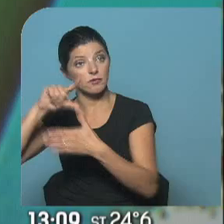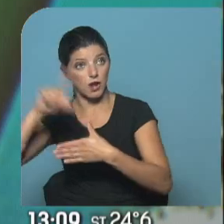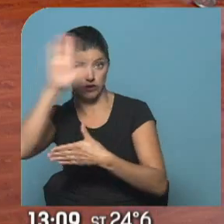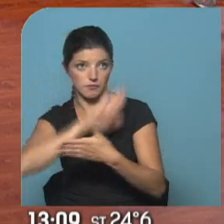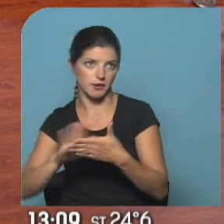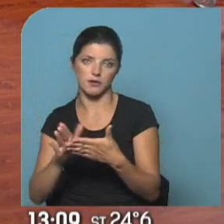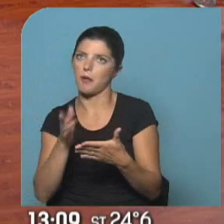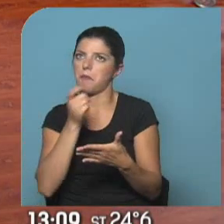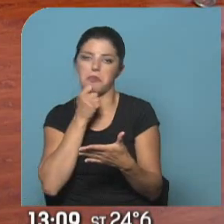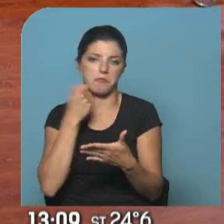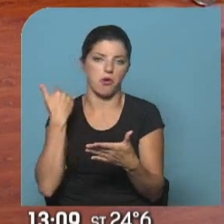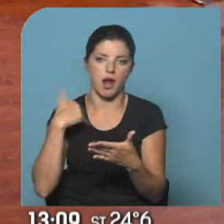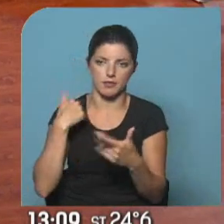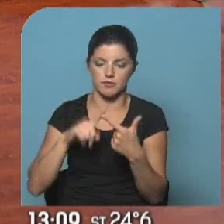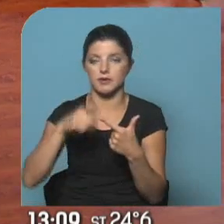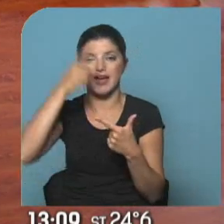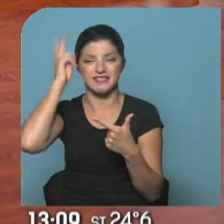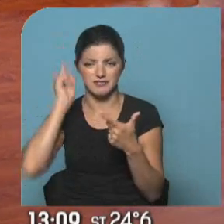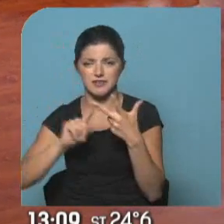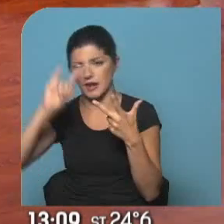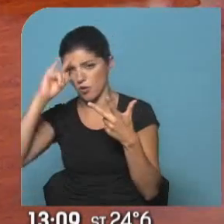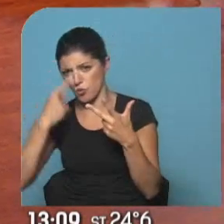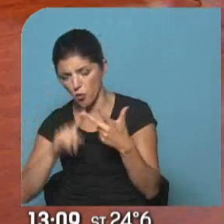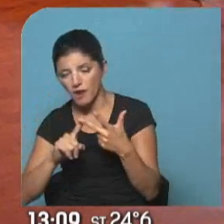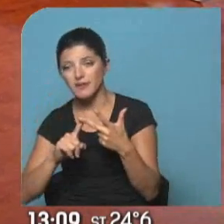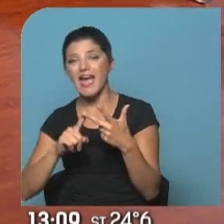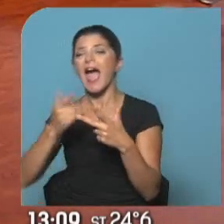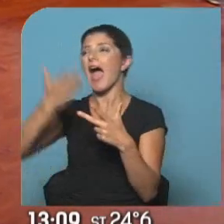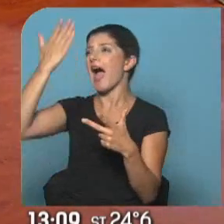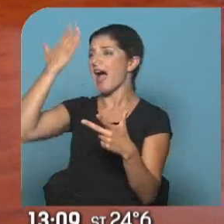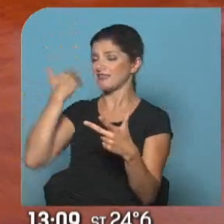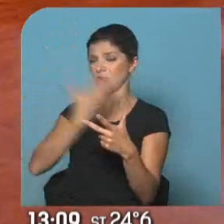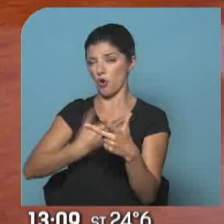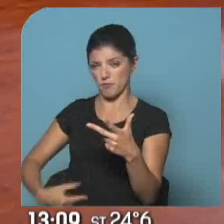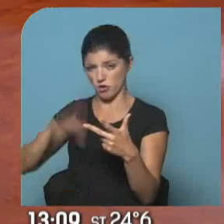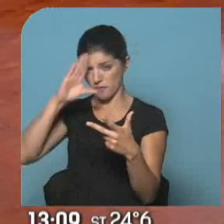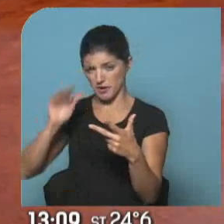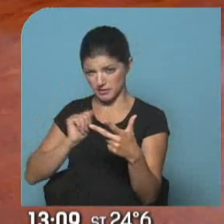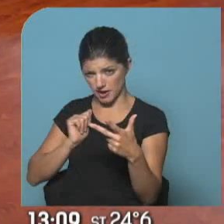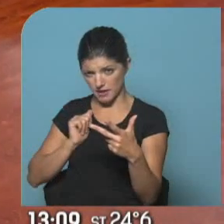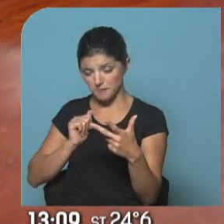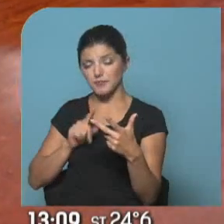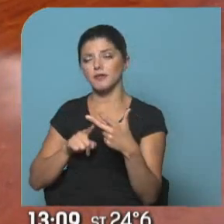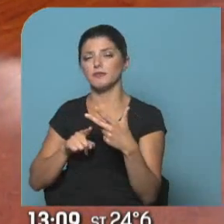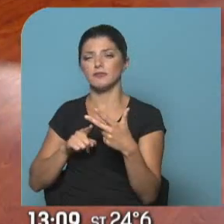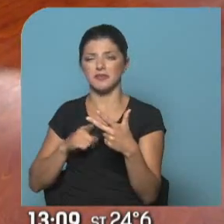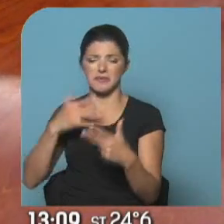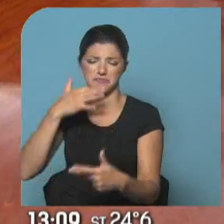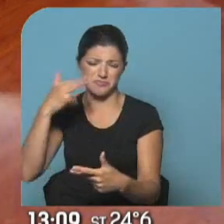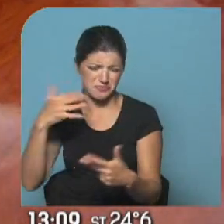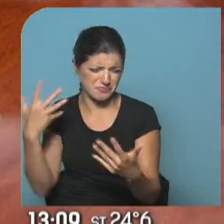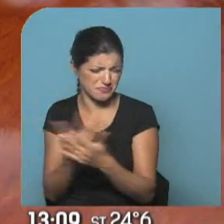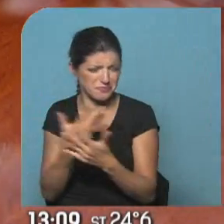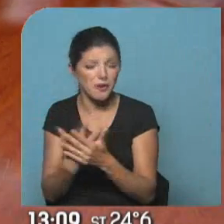en Chile, en Uruguay, también en Brasil, hayan tenido dictaduras militares en Bolivia muy sangrientas, digamos, durante muchos años, ¿qué tipo de